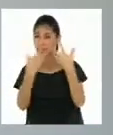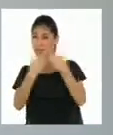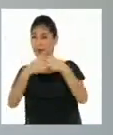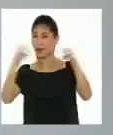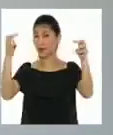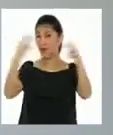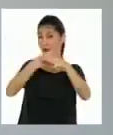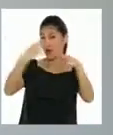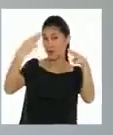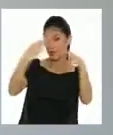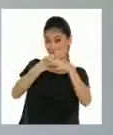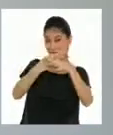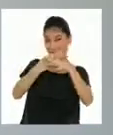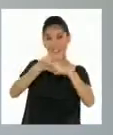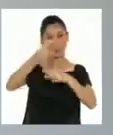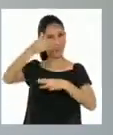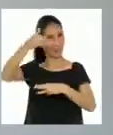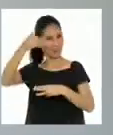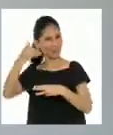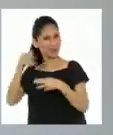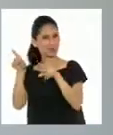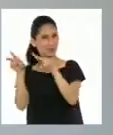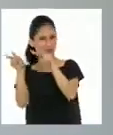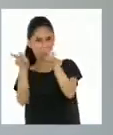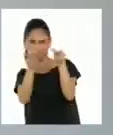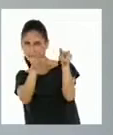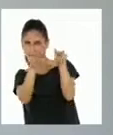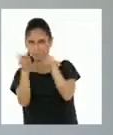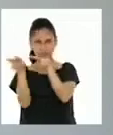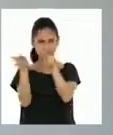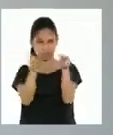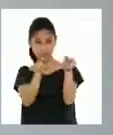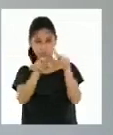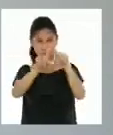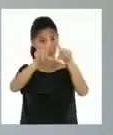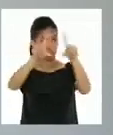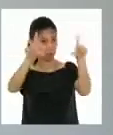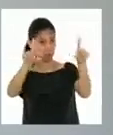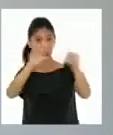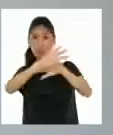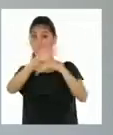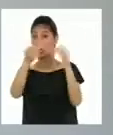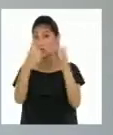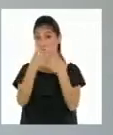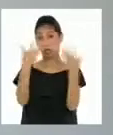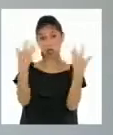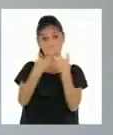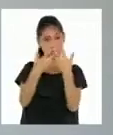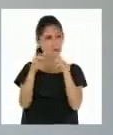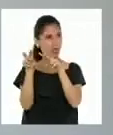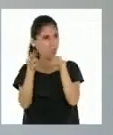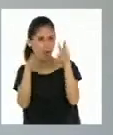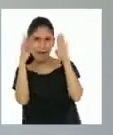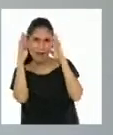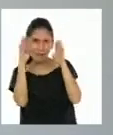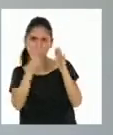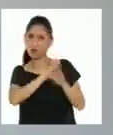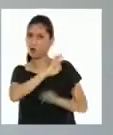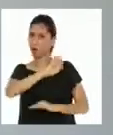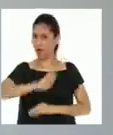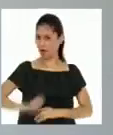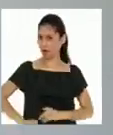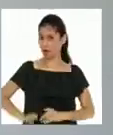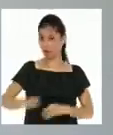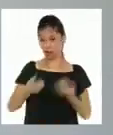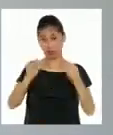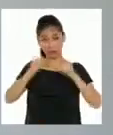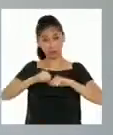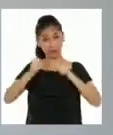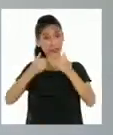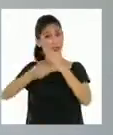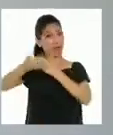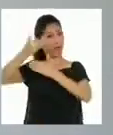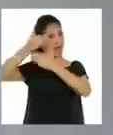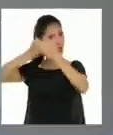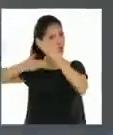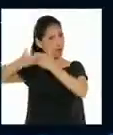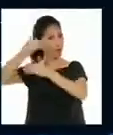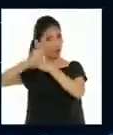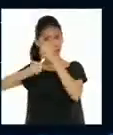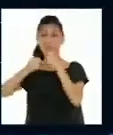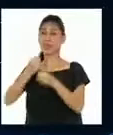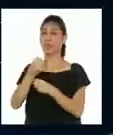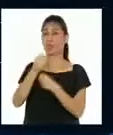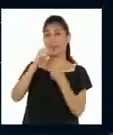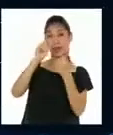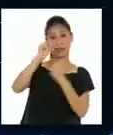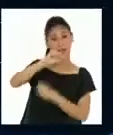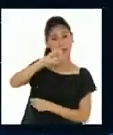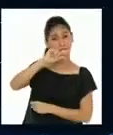en un principio se interesó por los asuntos de estado. Por ello, en el siglo XX era la ciencia del estado. En la